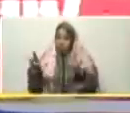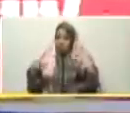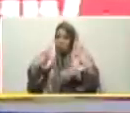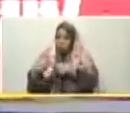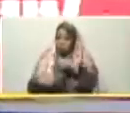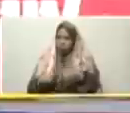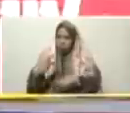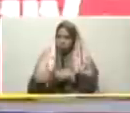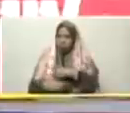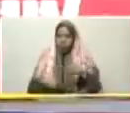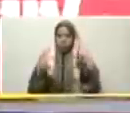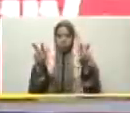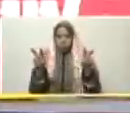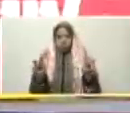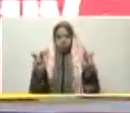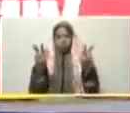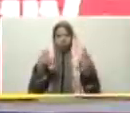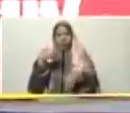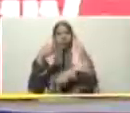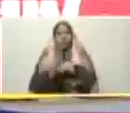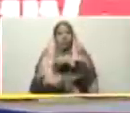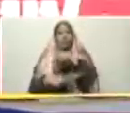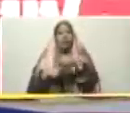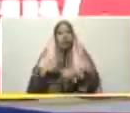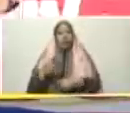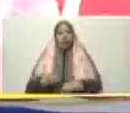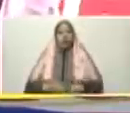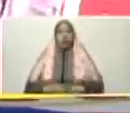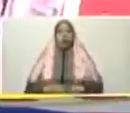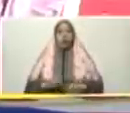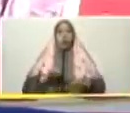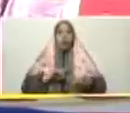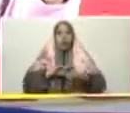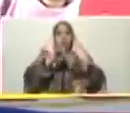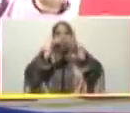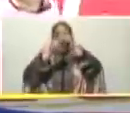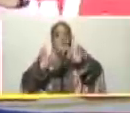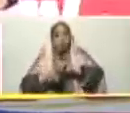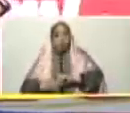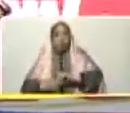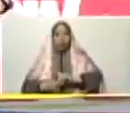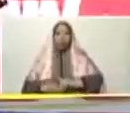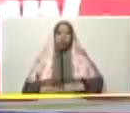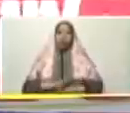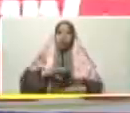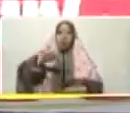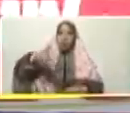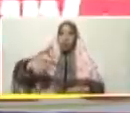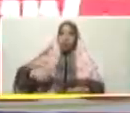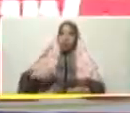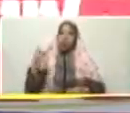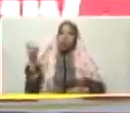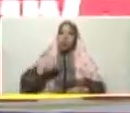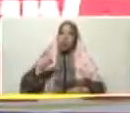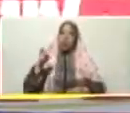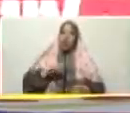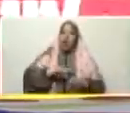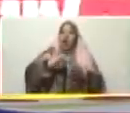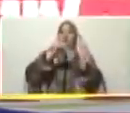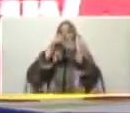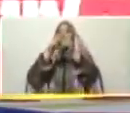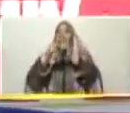una nueva época de transición que para nosotros tiene que ser de transición